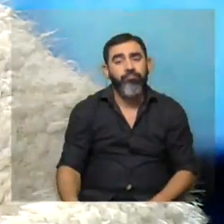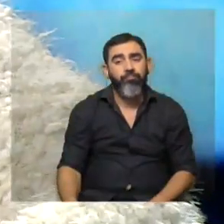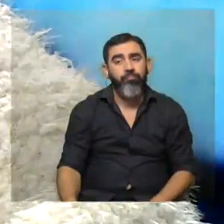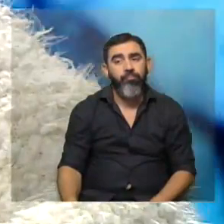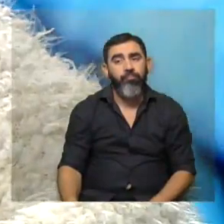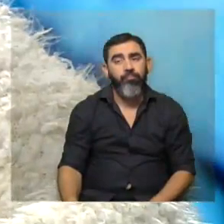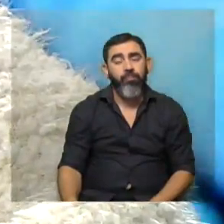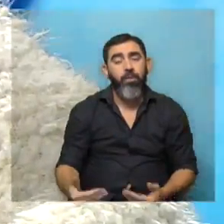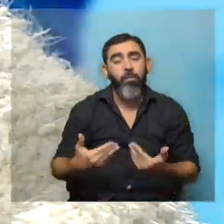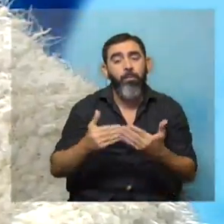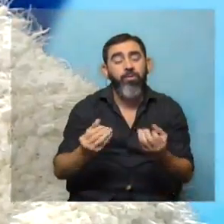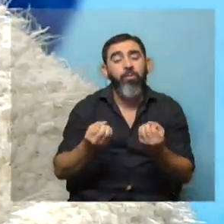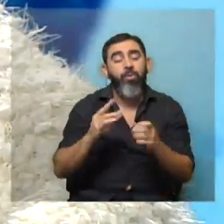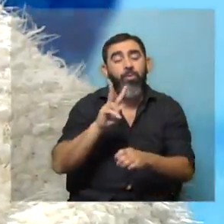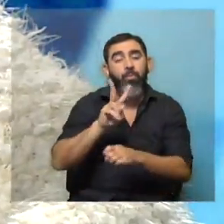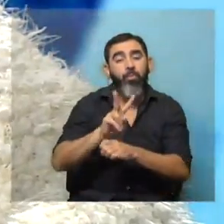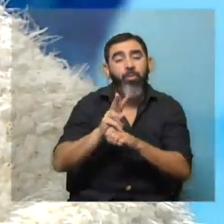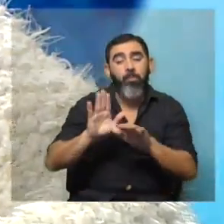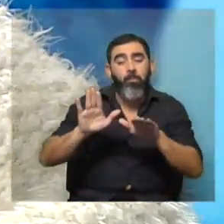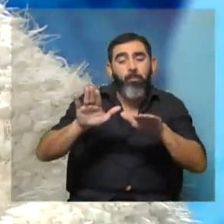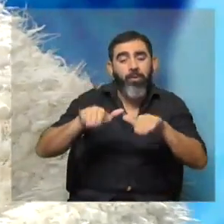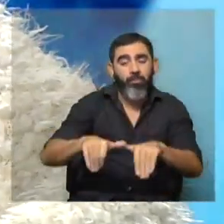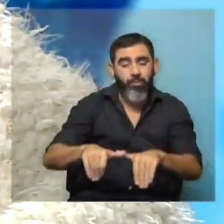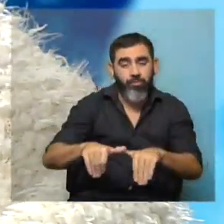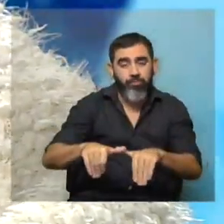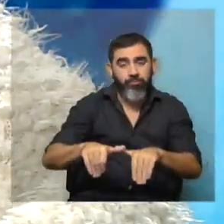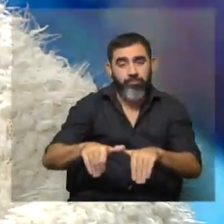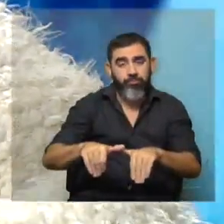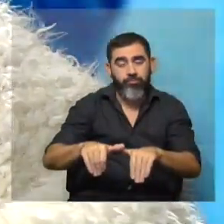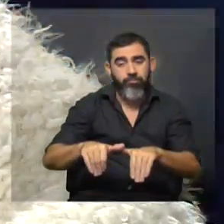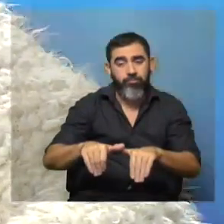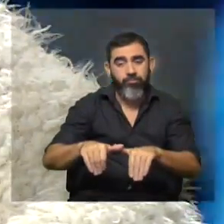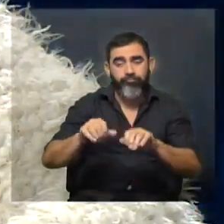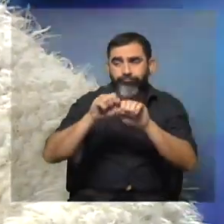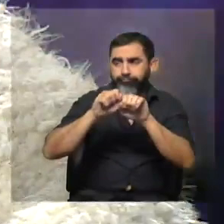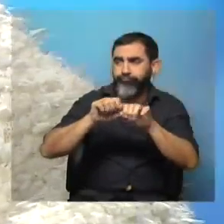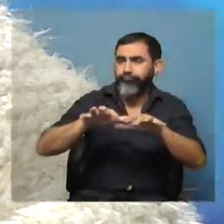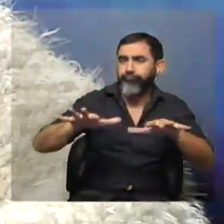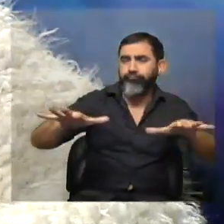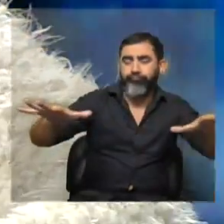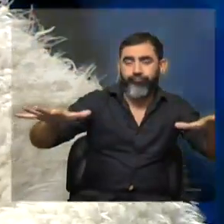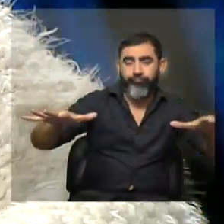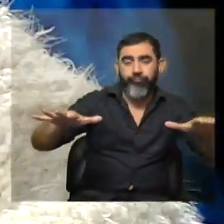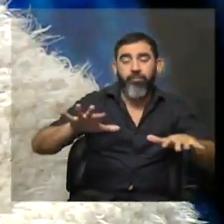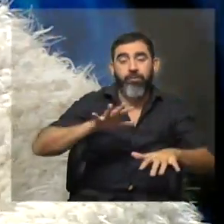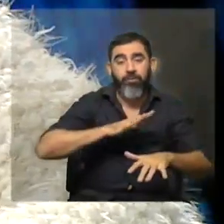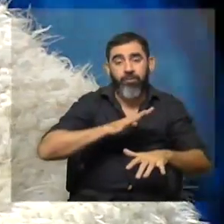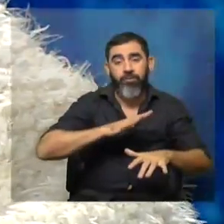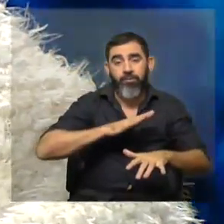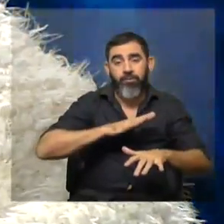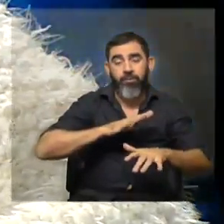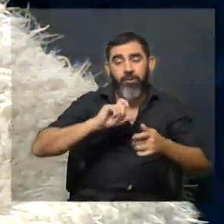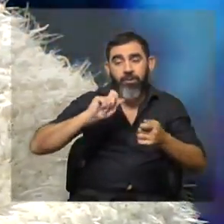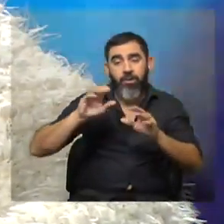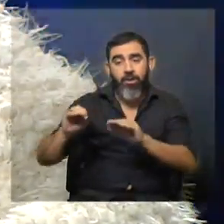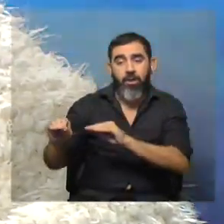medida de proteger un patrimonio que estaba disperso. y que había sido trasladado